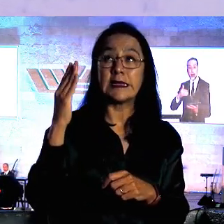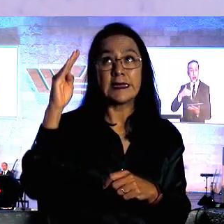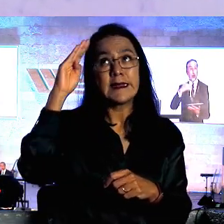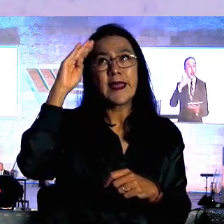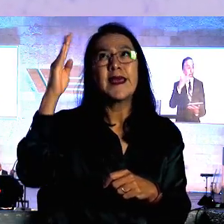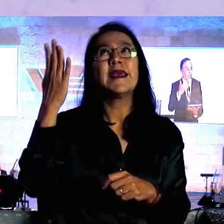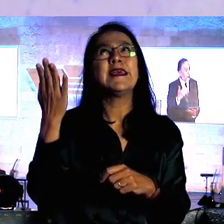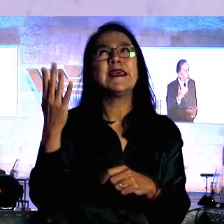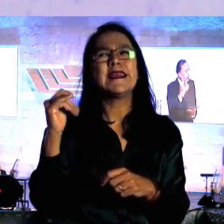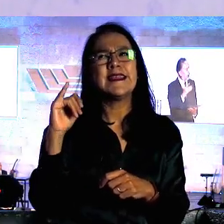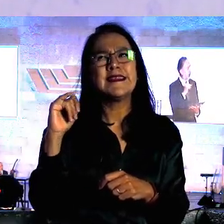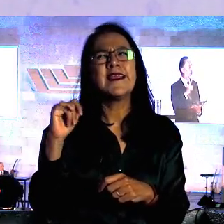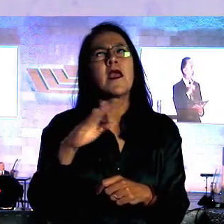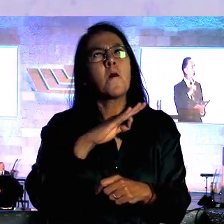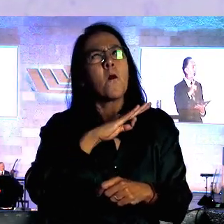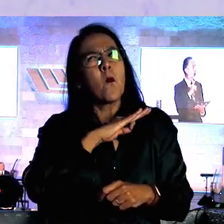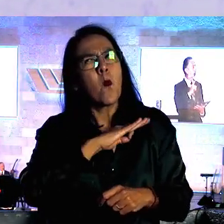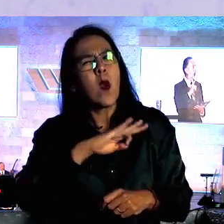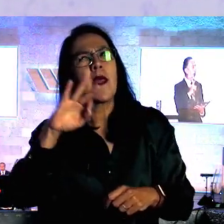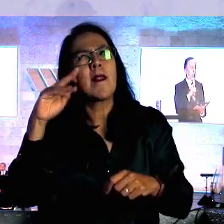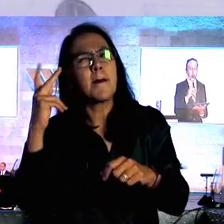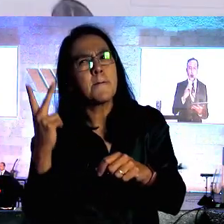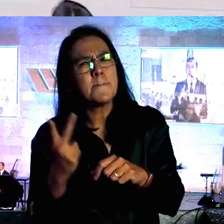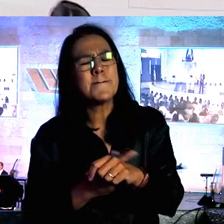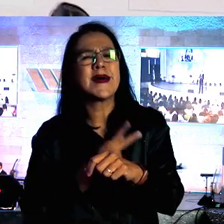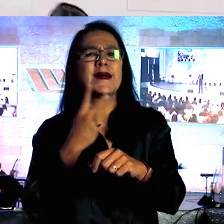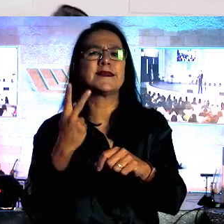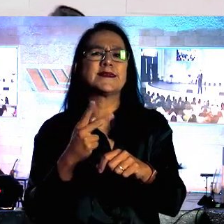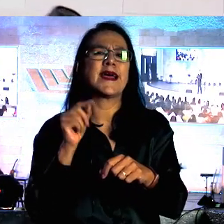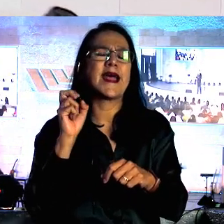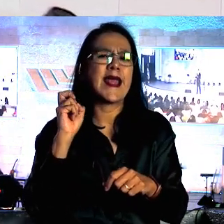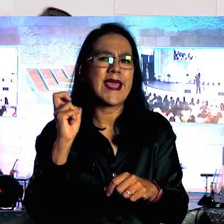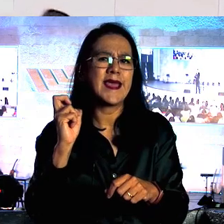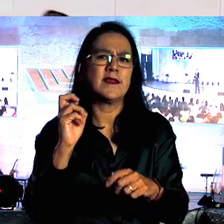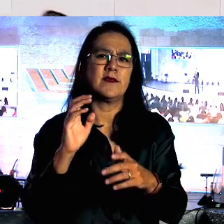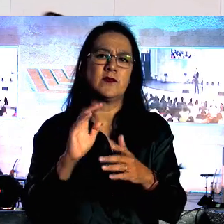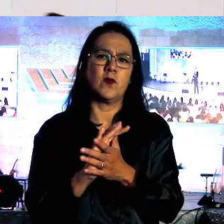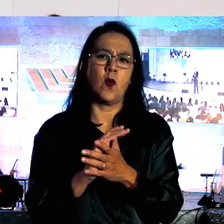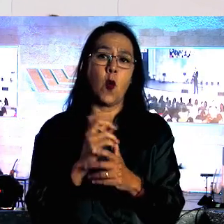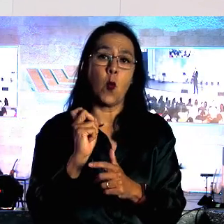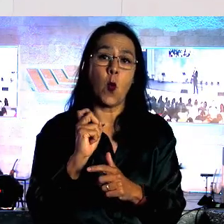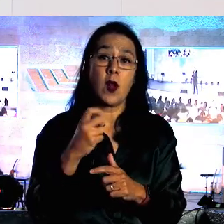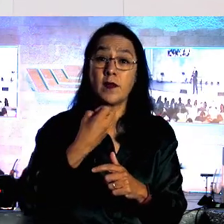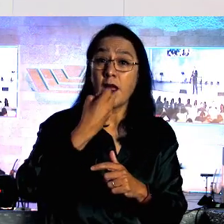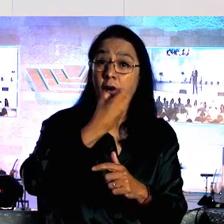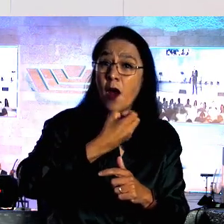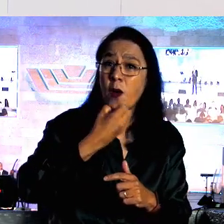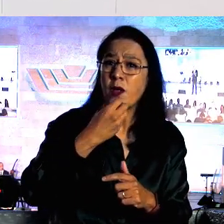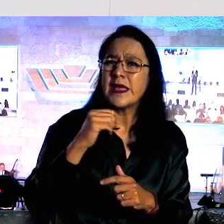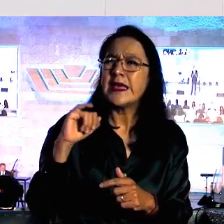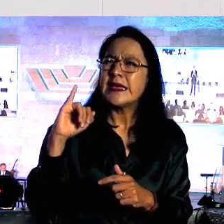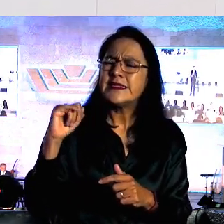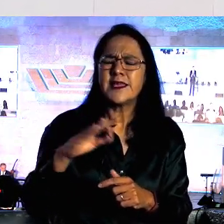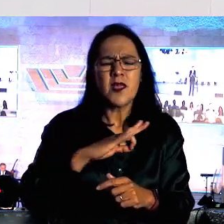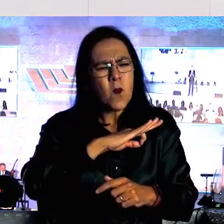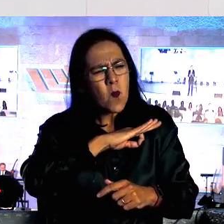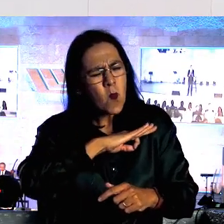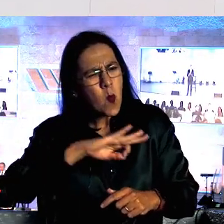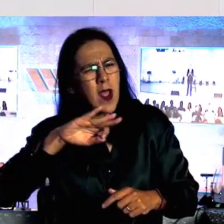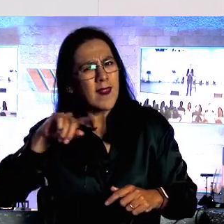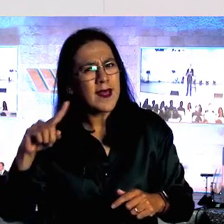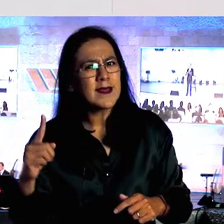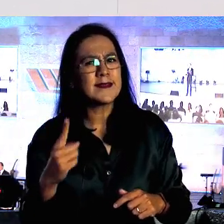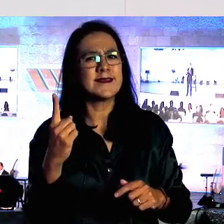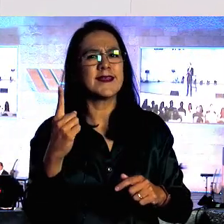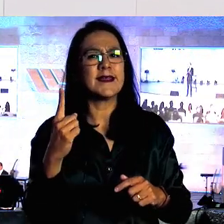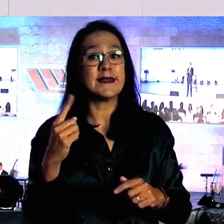y pudiera ser que ocurra esto. Y ese pudiera ser, se